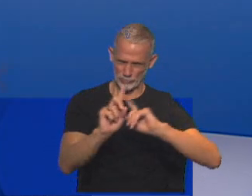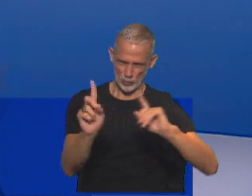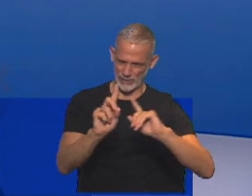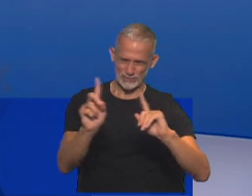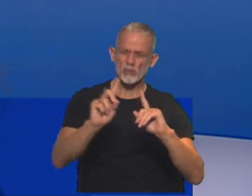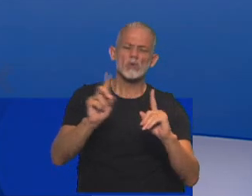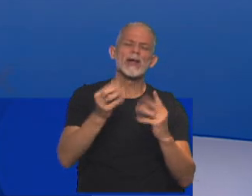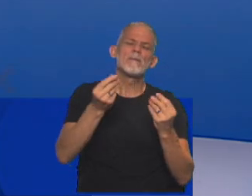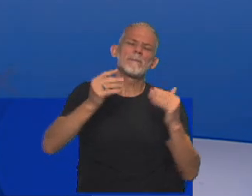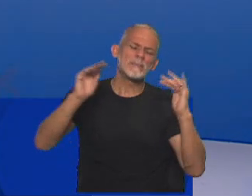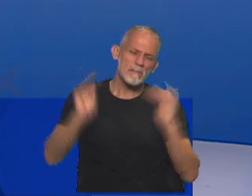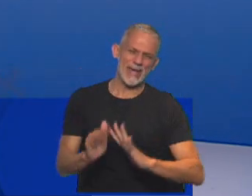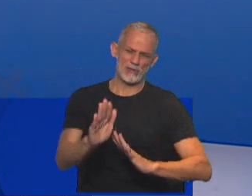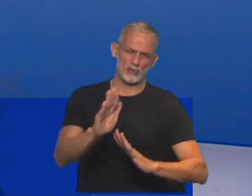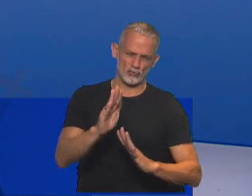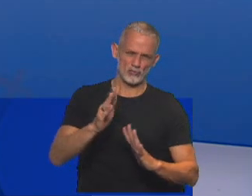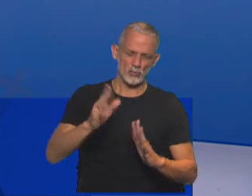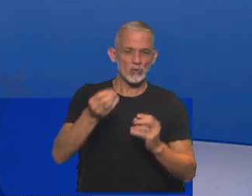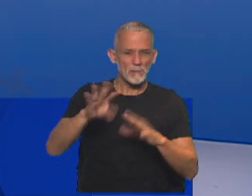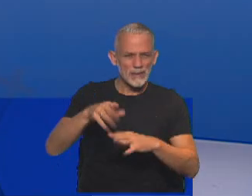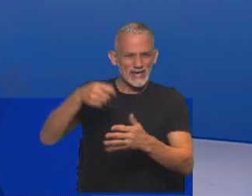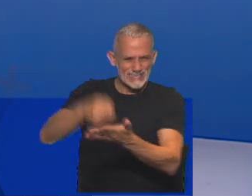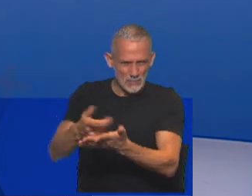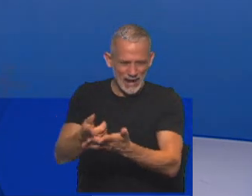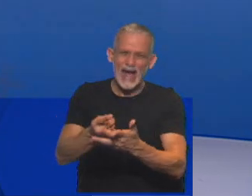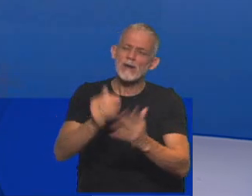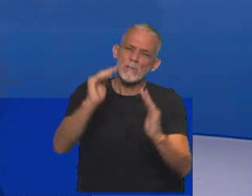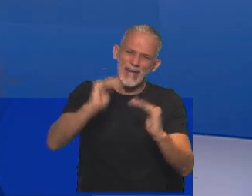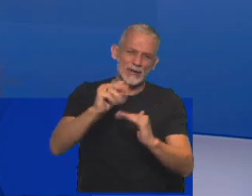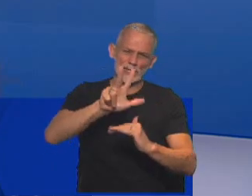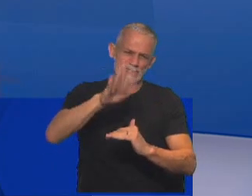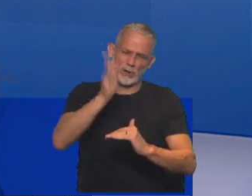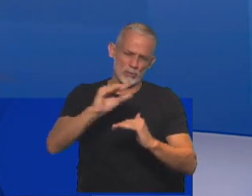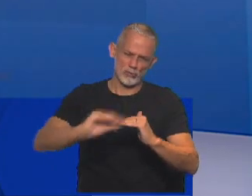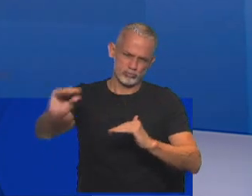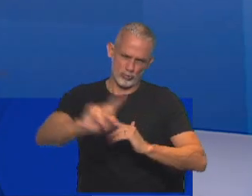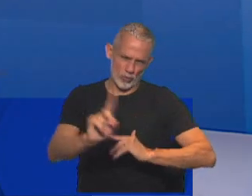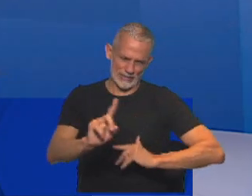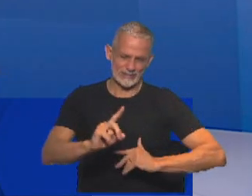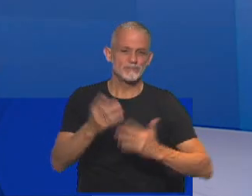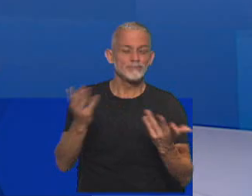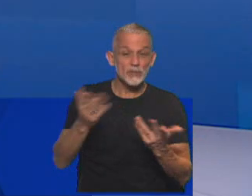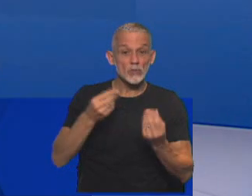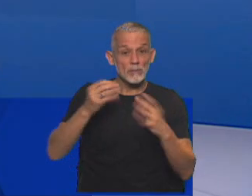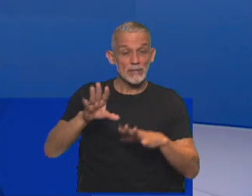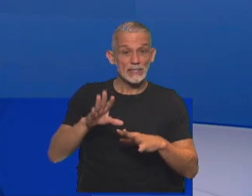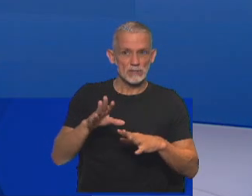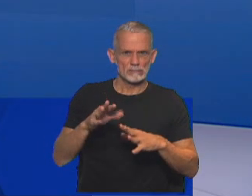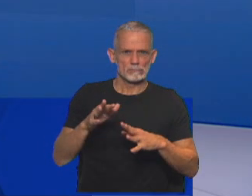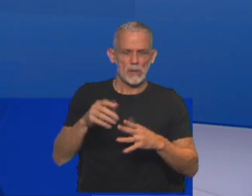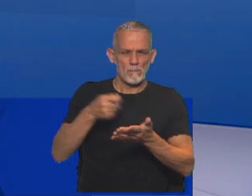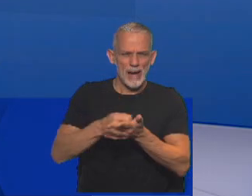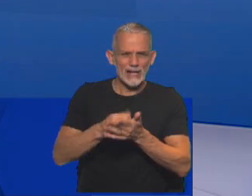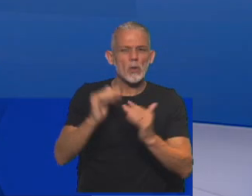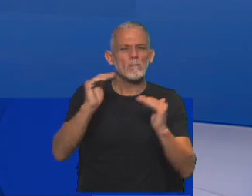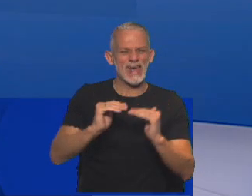los montos son más bajos cuando se empieza a pagar, también vamos a ver unas placas orientativas. De alguna manera, cuando alguien empieza a pagar, empieza pagando